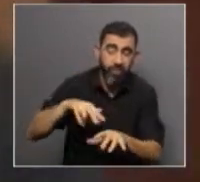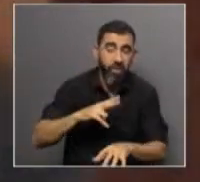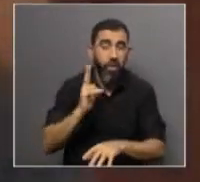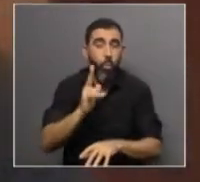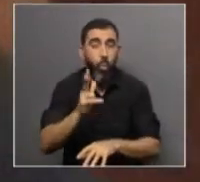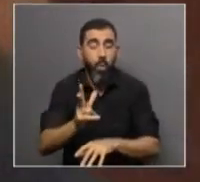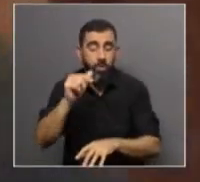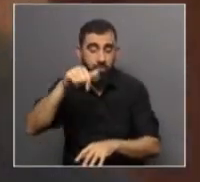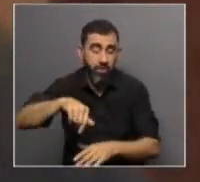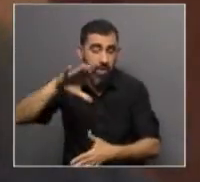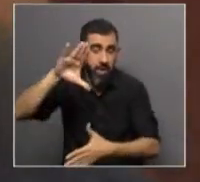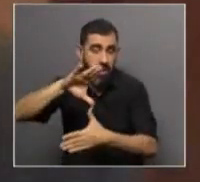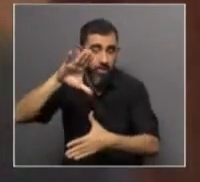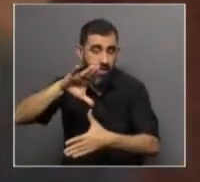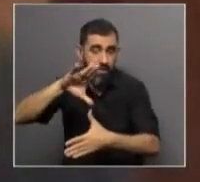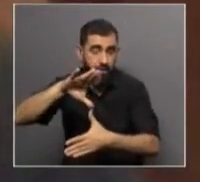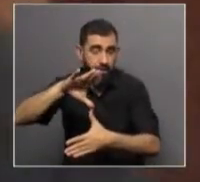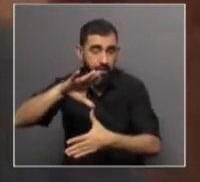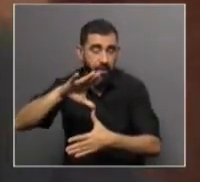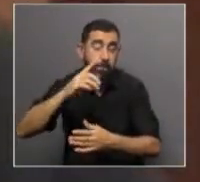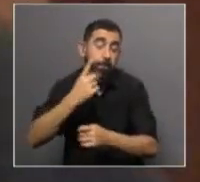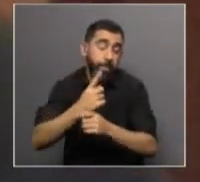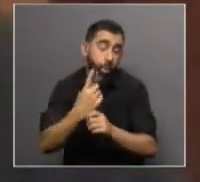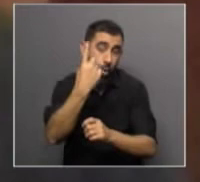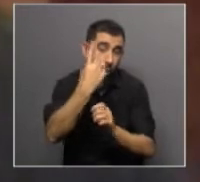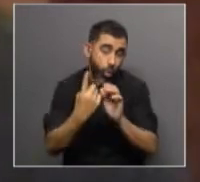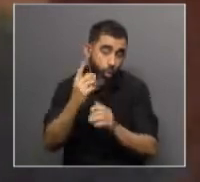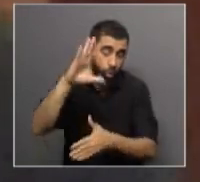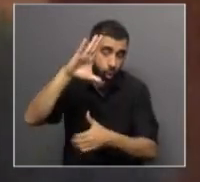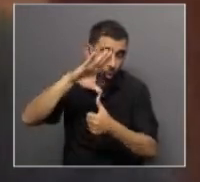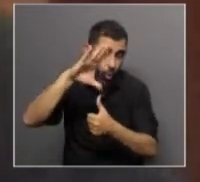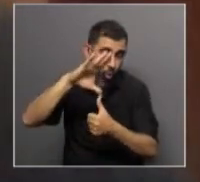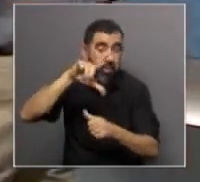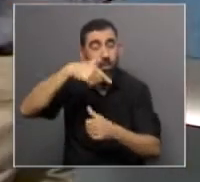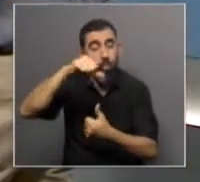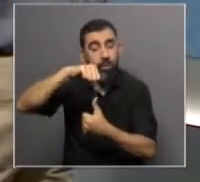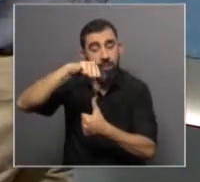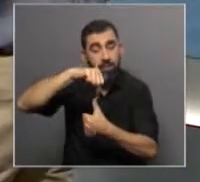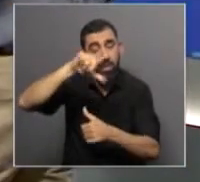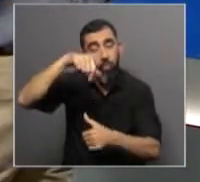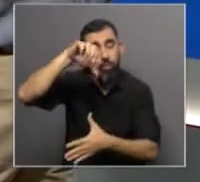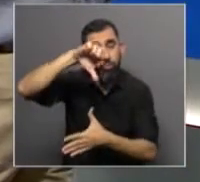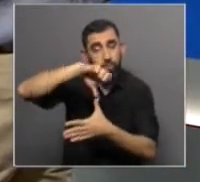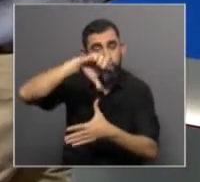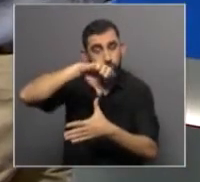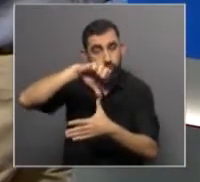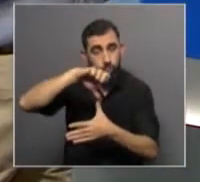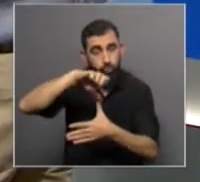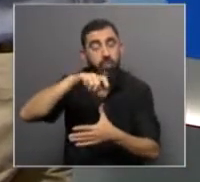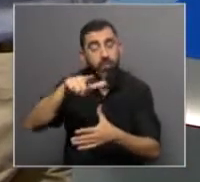penetración de los humanos en América del Norte primero, América Central y luego América del Sur,